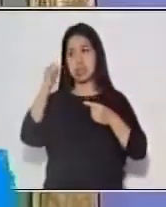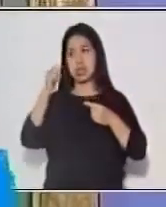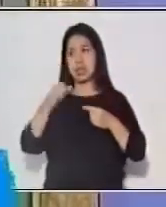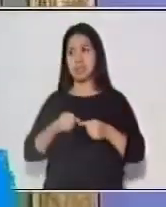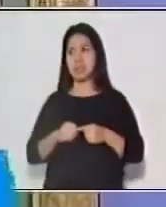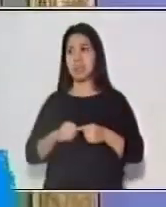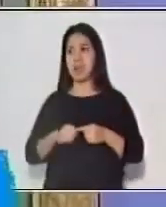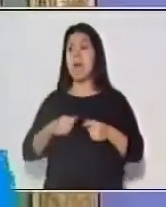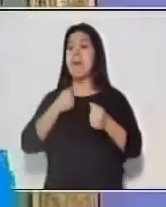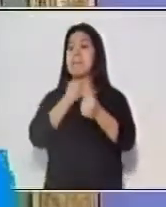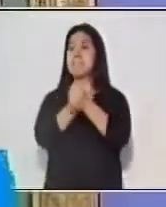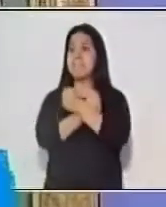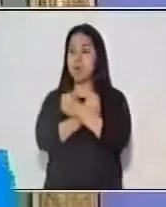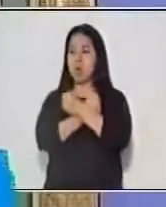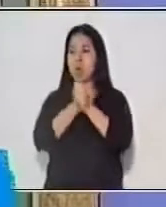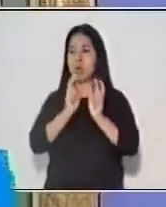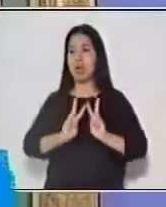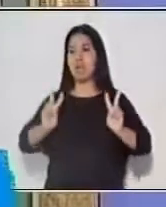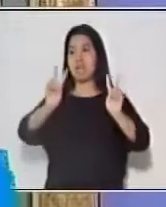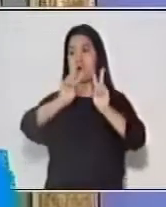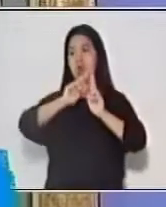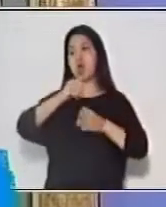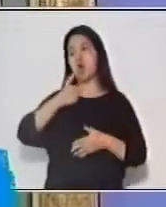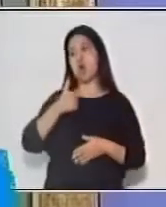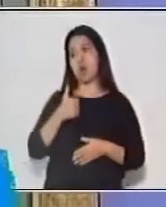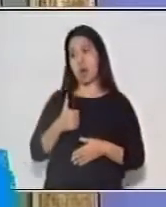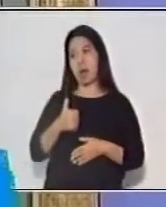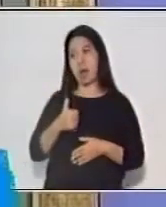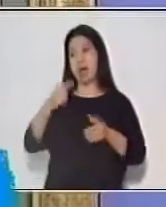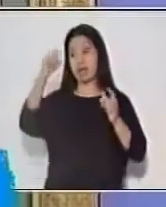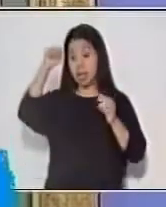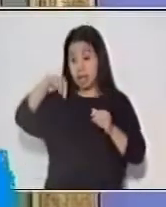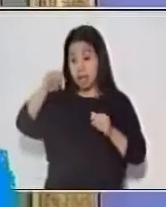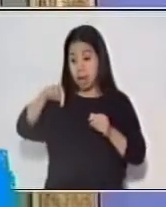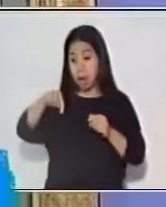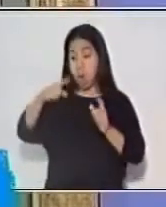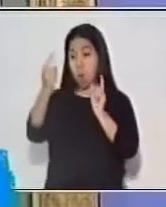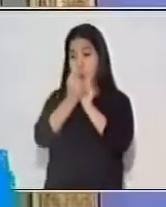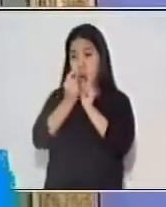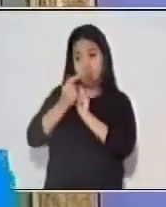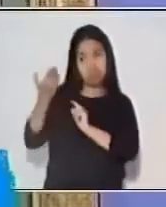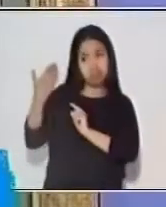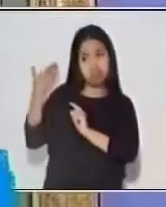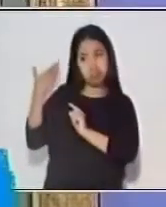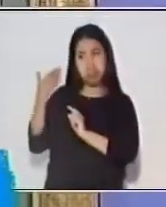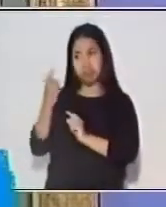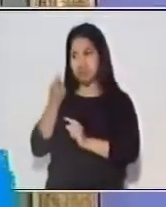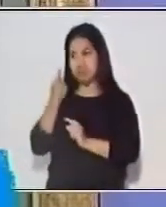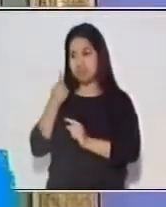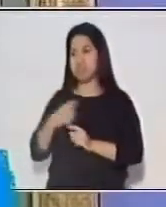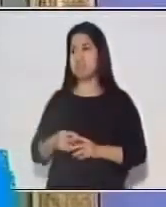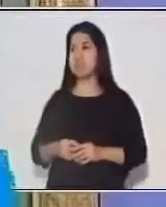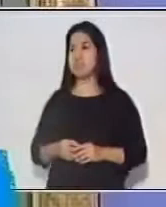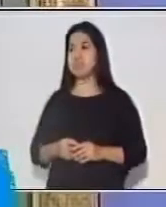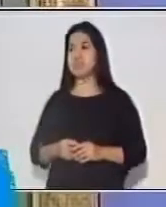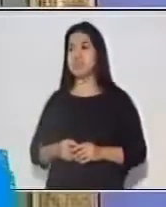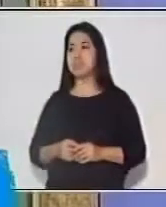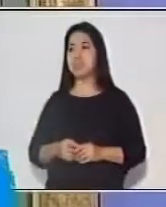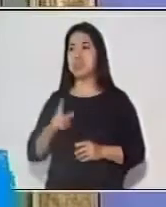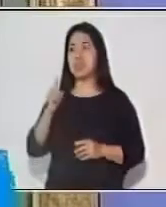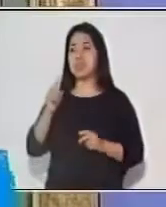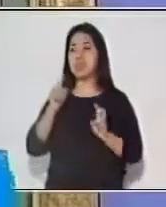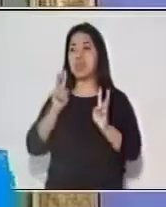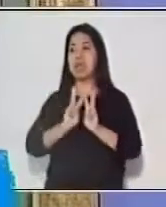por el valor A que acabamos de encontrar. Y entonces vamos a tener el valor A